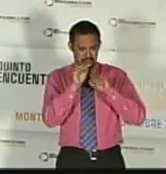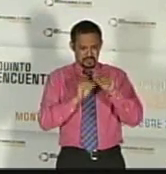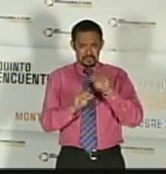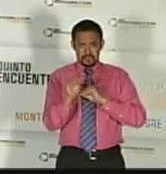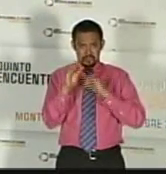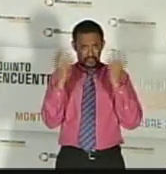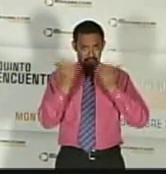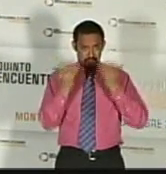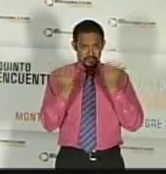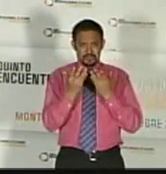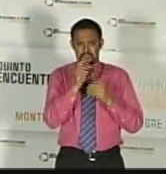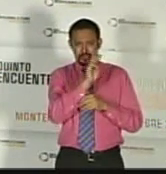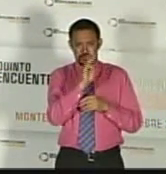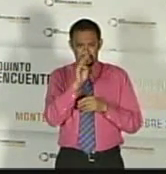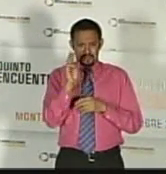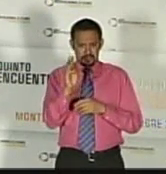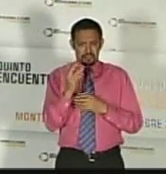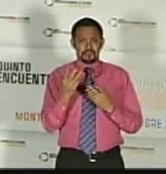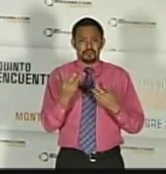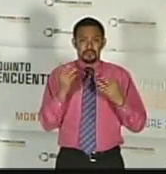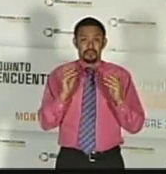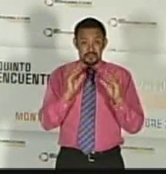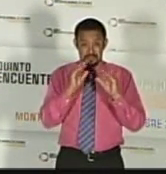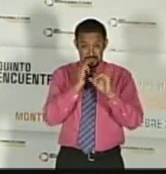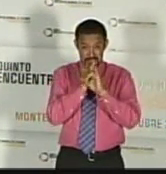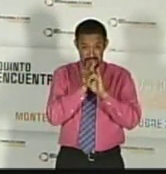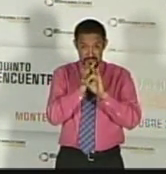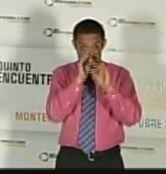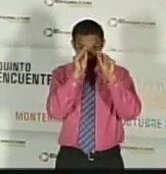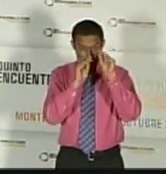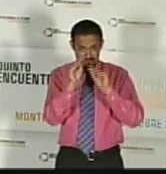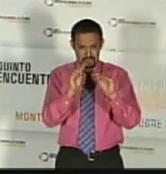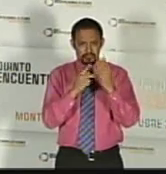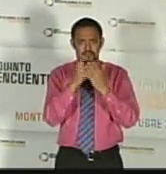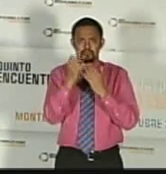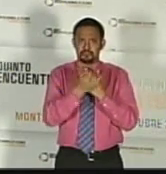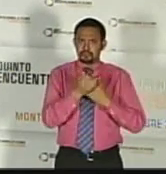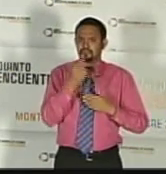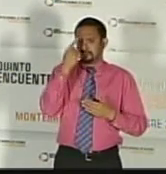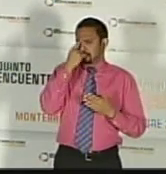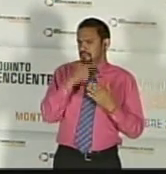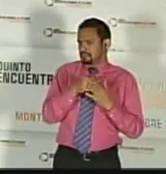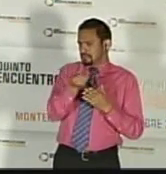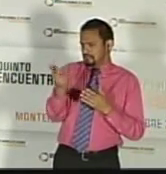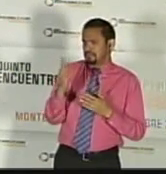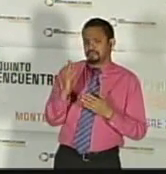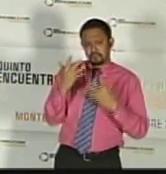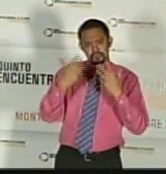nuestro website junto con proyectos que ellos consideran que están